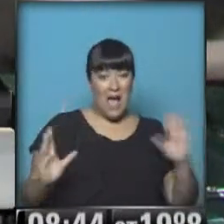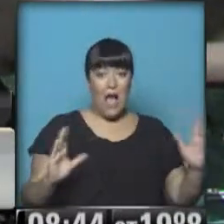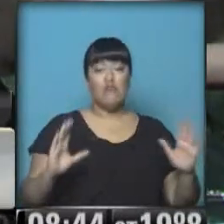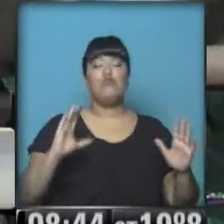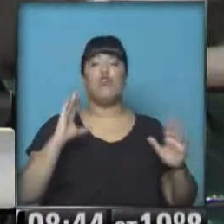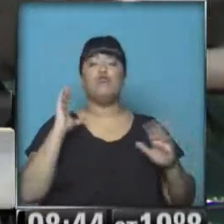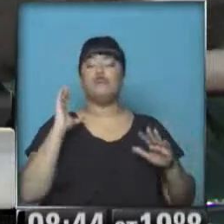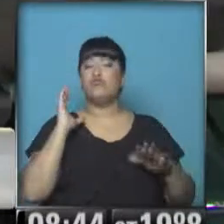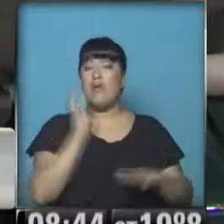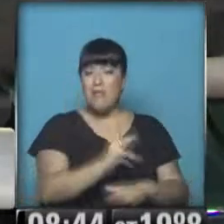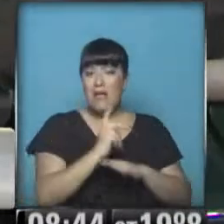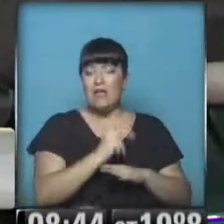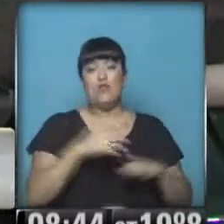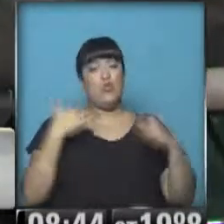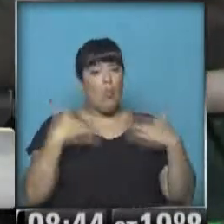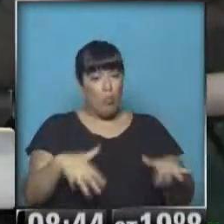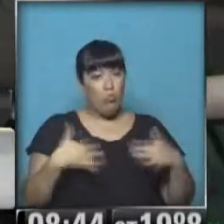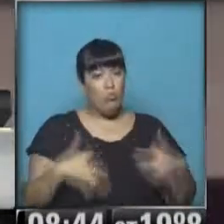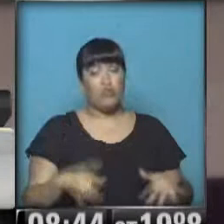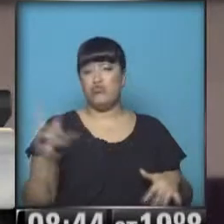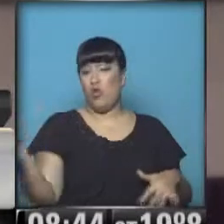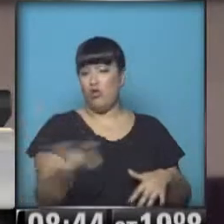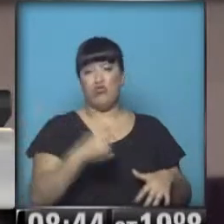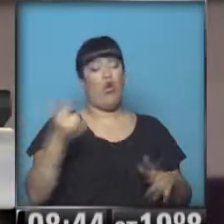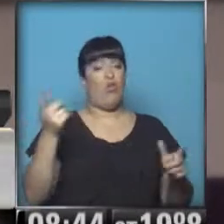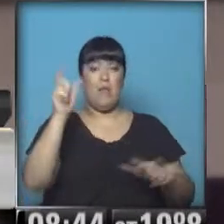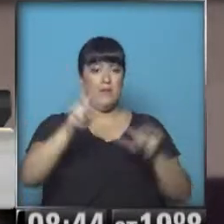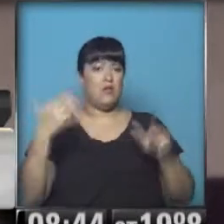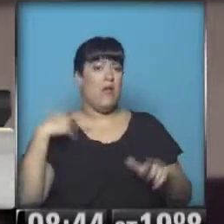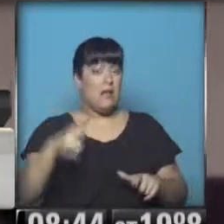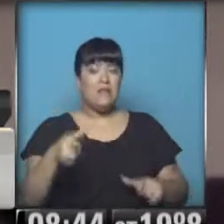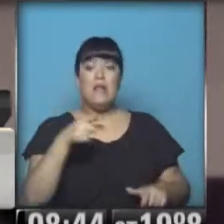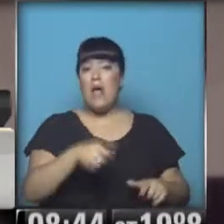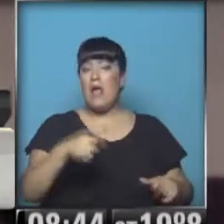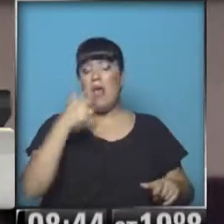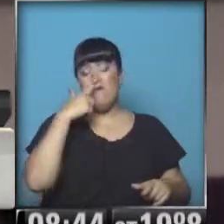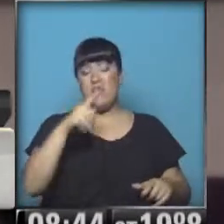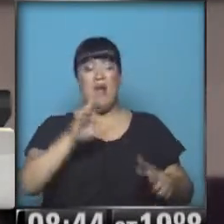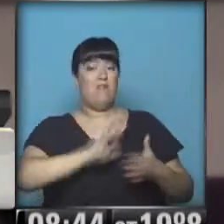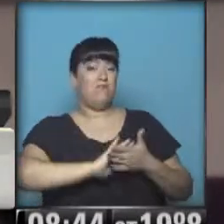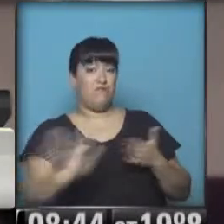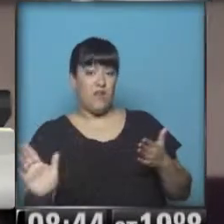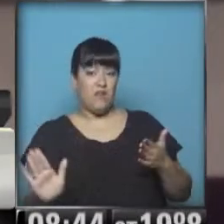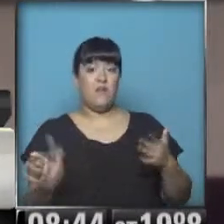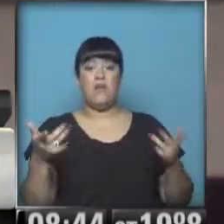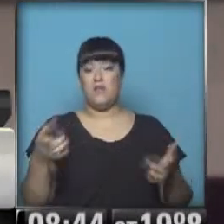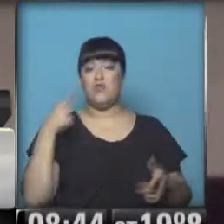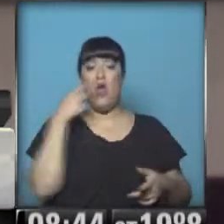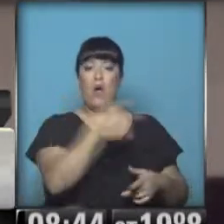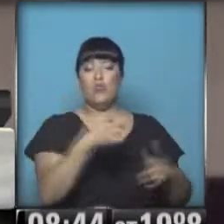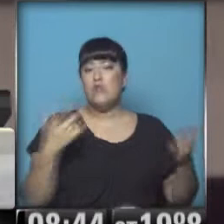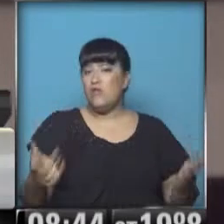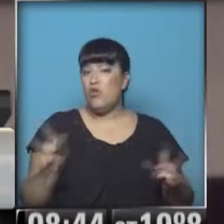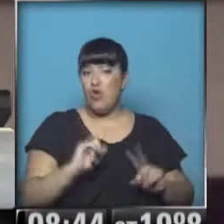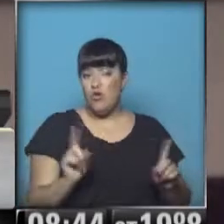delito con altísima capacidad de daño que hemos vivido todos los argentinos y eso no ha sido por la lógica de un sistema acusatorio exactamente